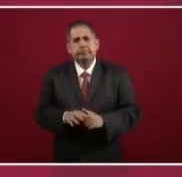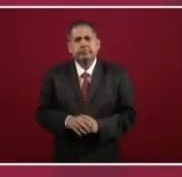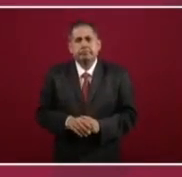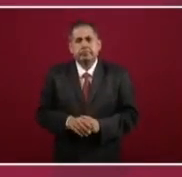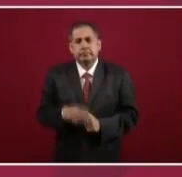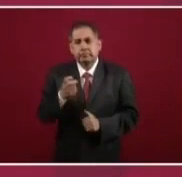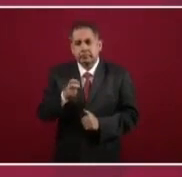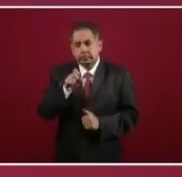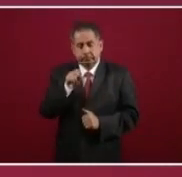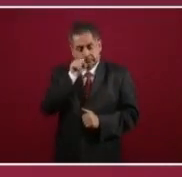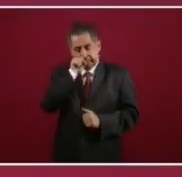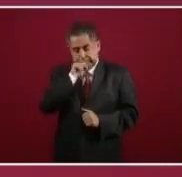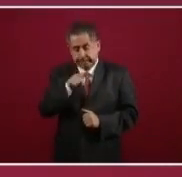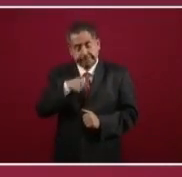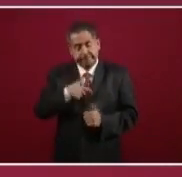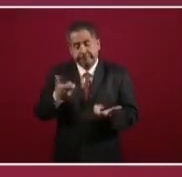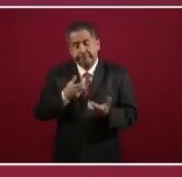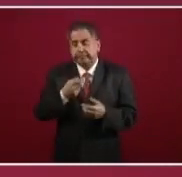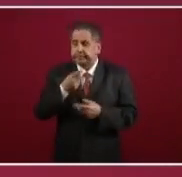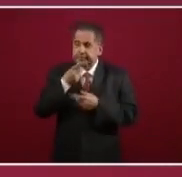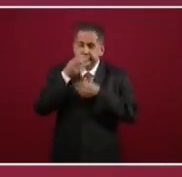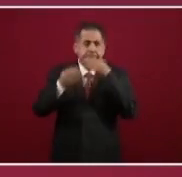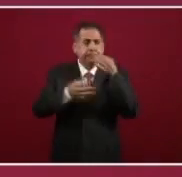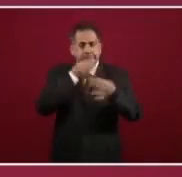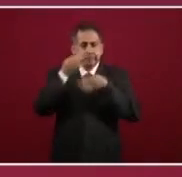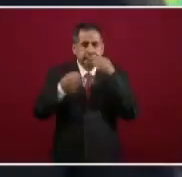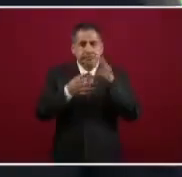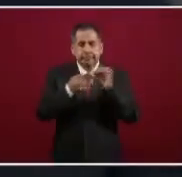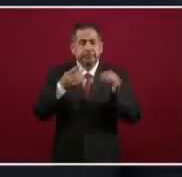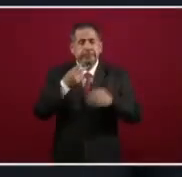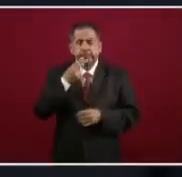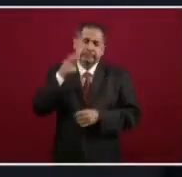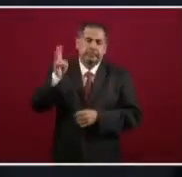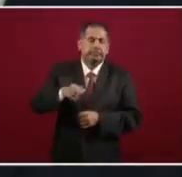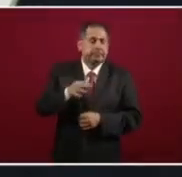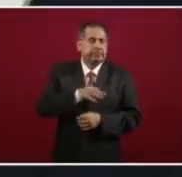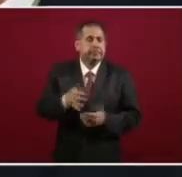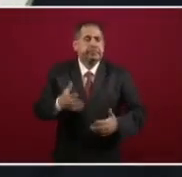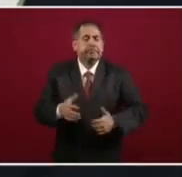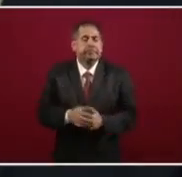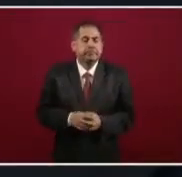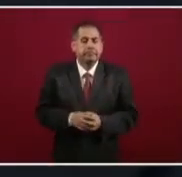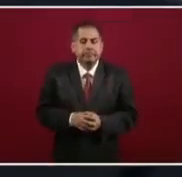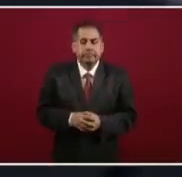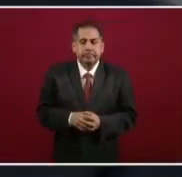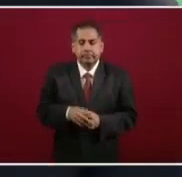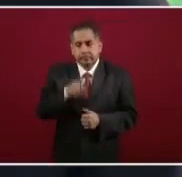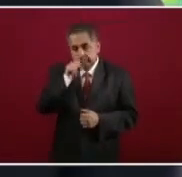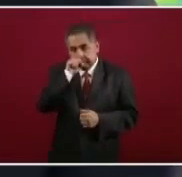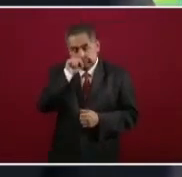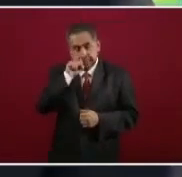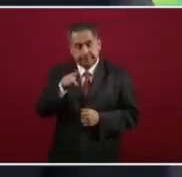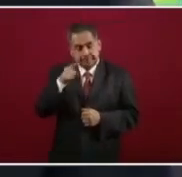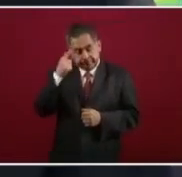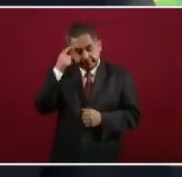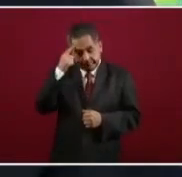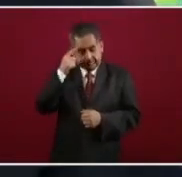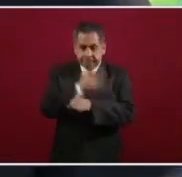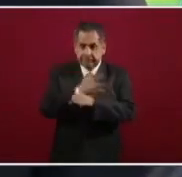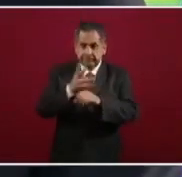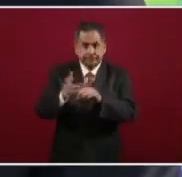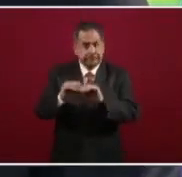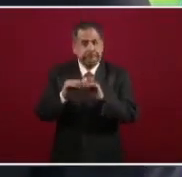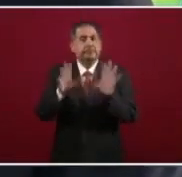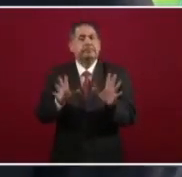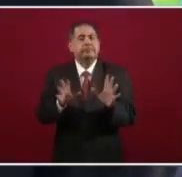y eso es lo que estoy haciendo y cómo consideramos que la transparencia